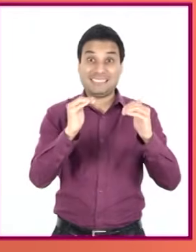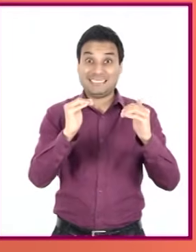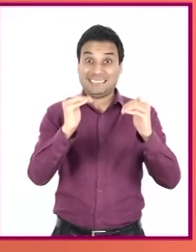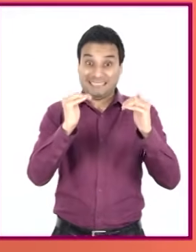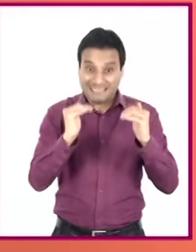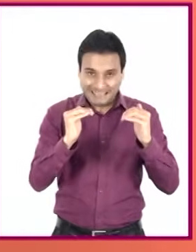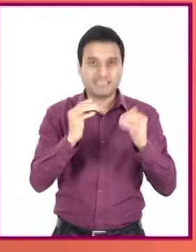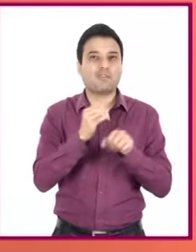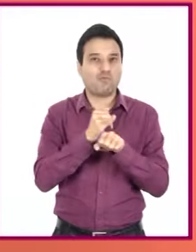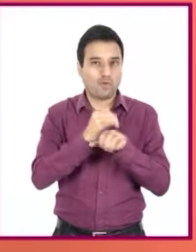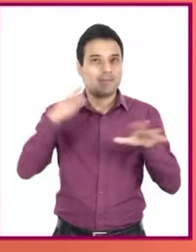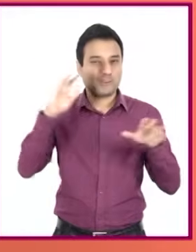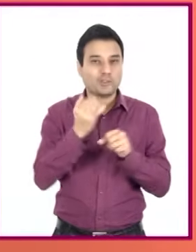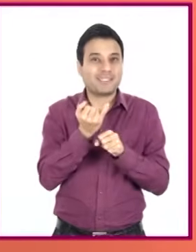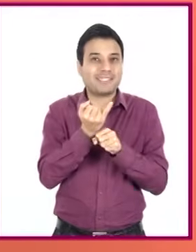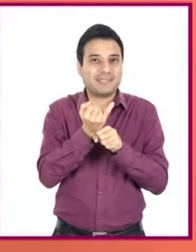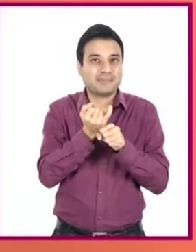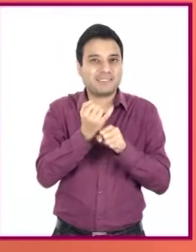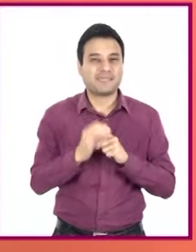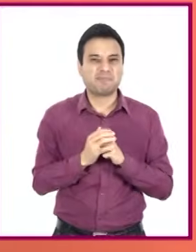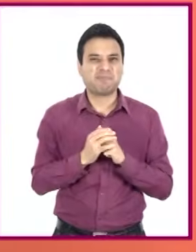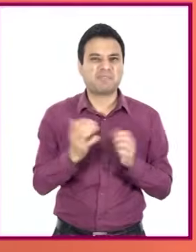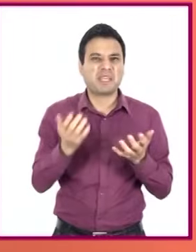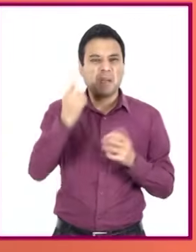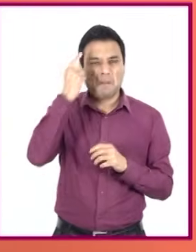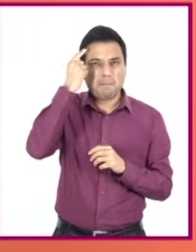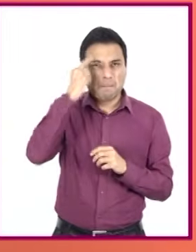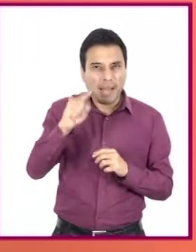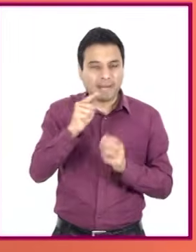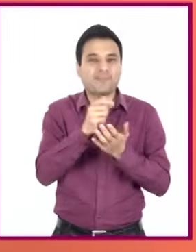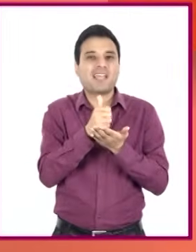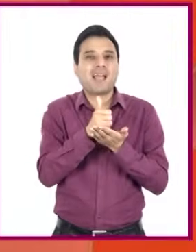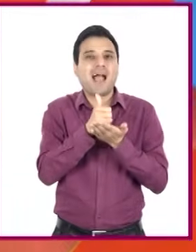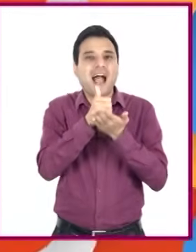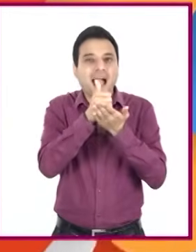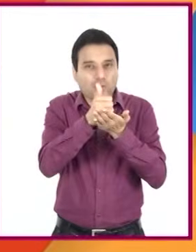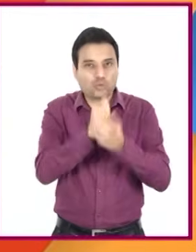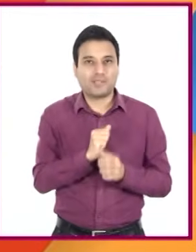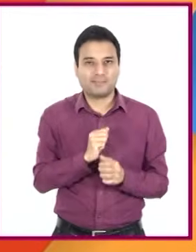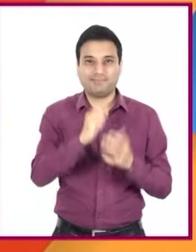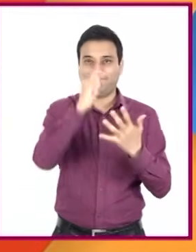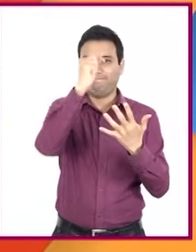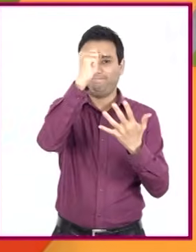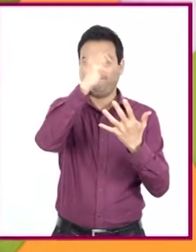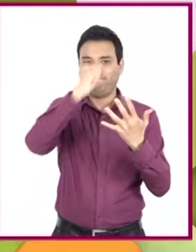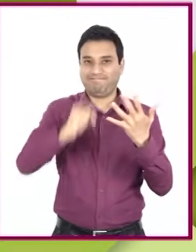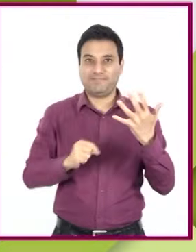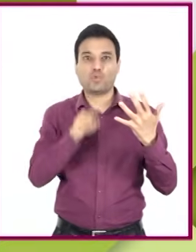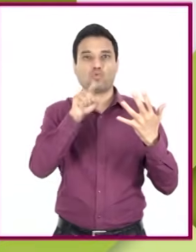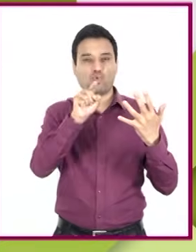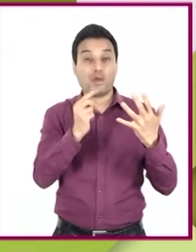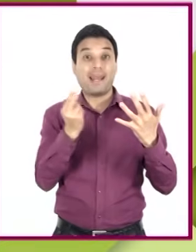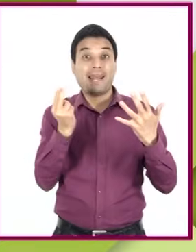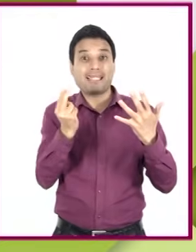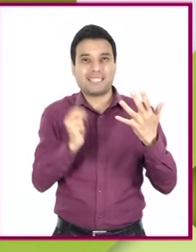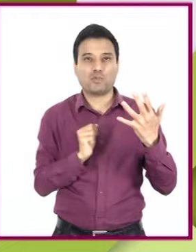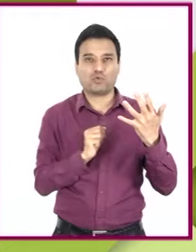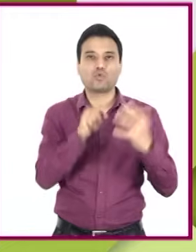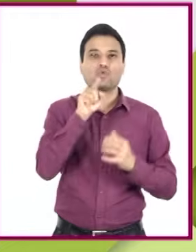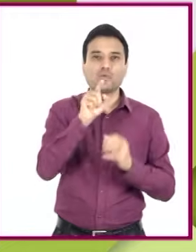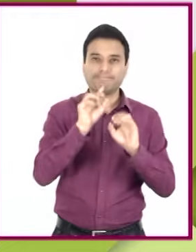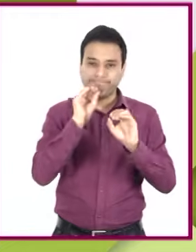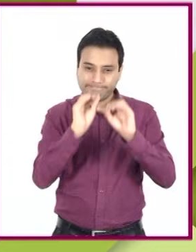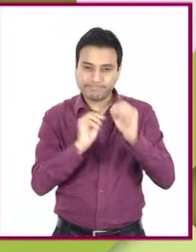la información que necesitarías y que nos ayude a encontrar los datos que necesitamos para poder elaborar nuestro